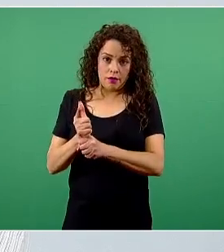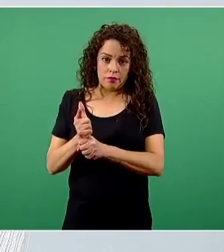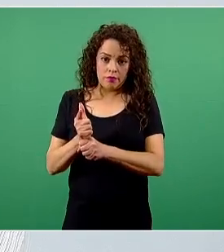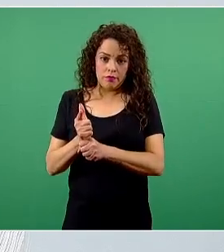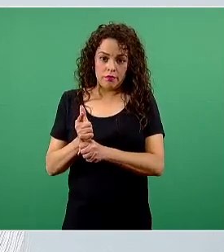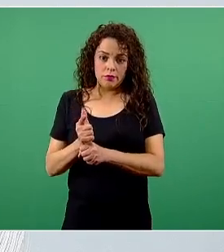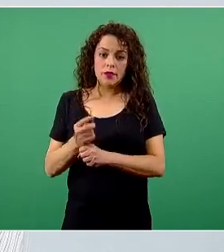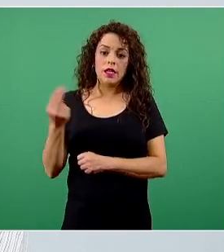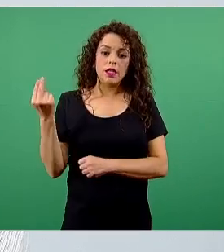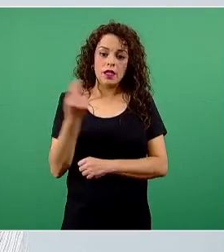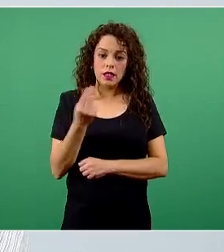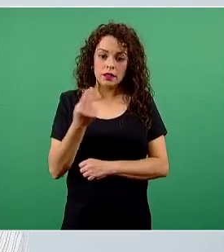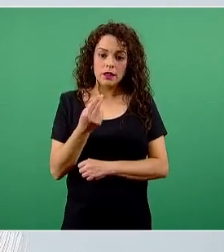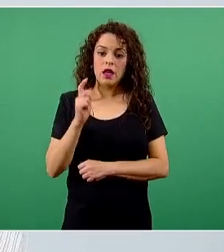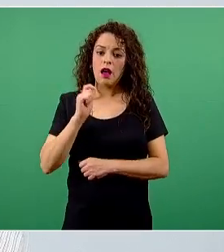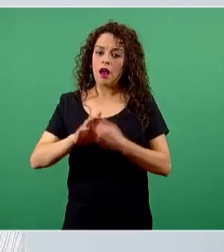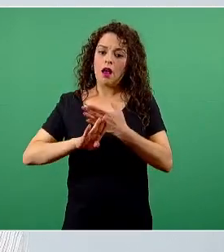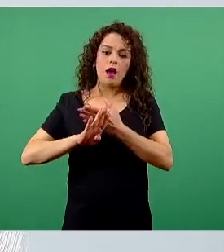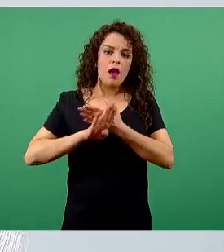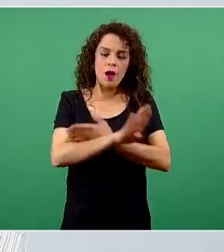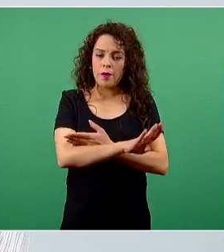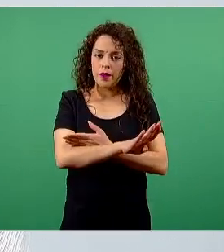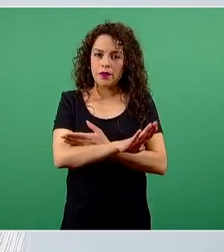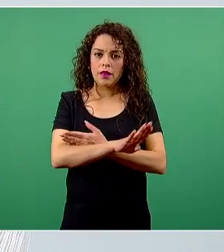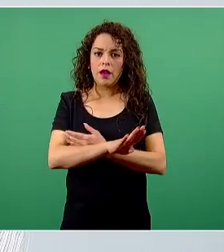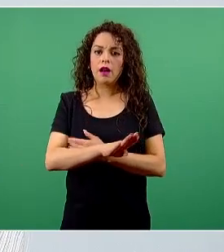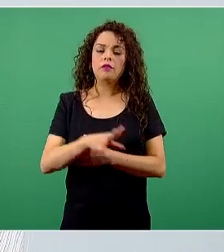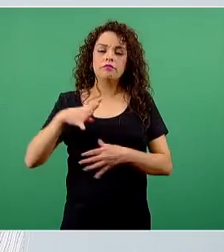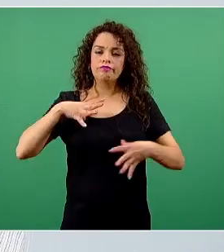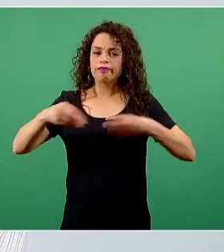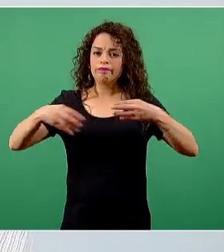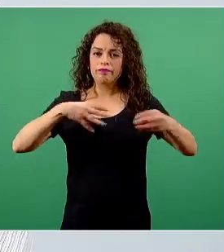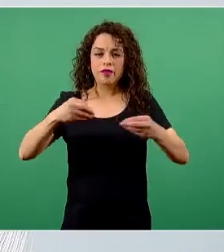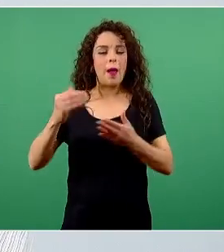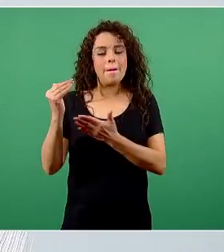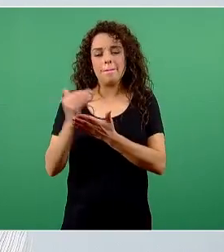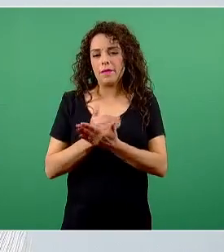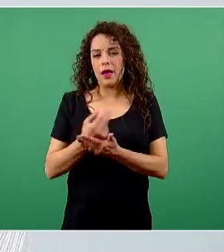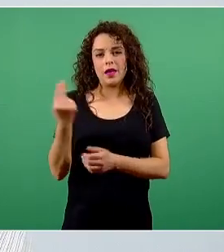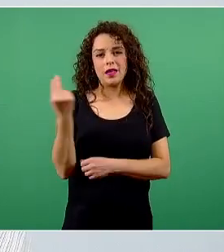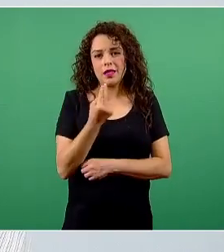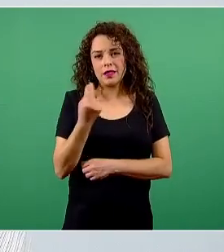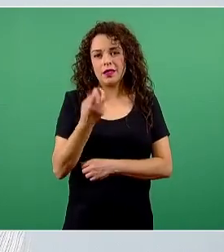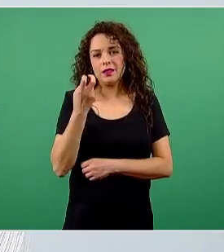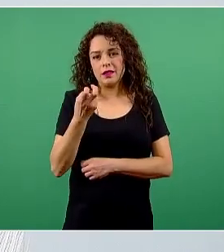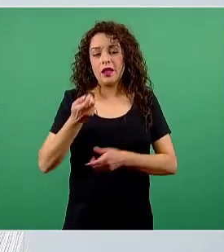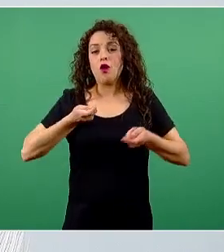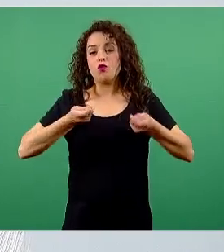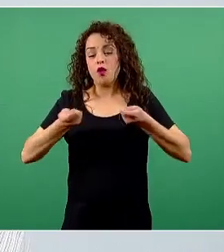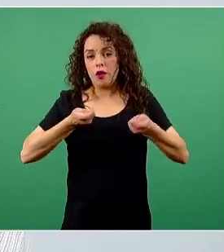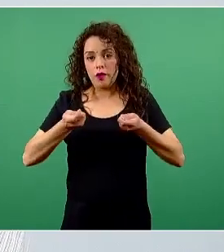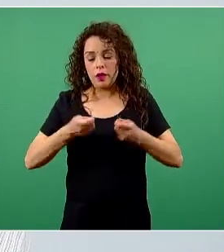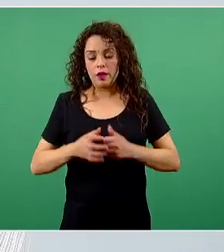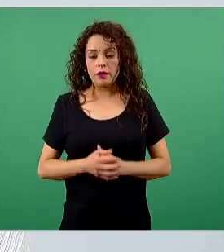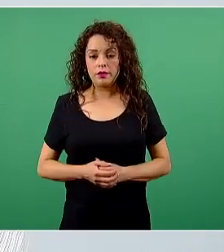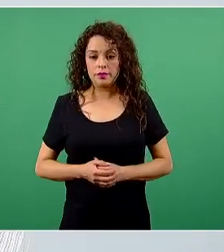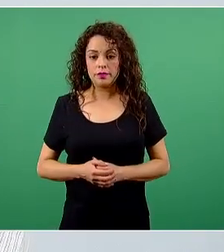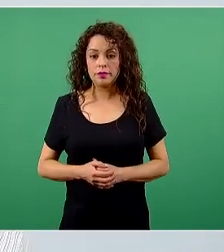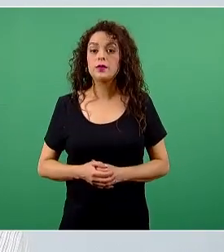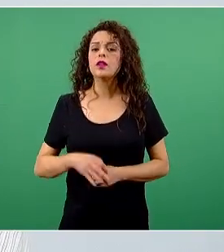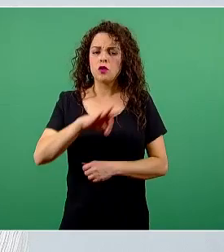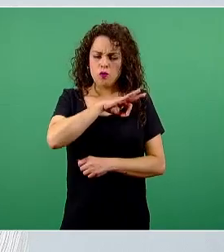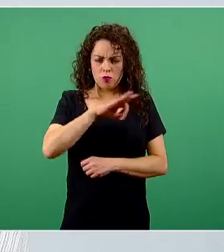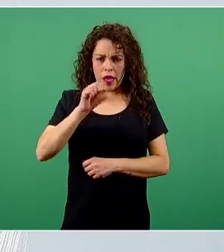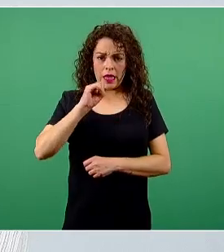tratar de limitar lo más que se pueda la transmisión. Esto obviamente lo puede lentificar, pero no